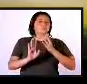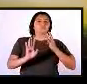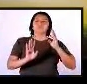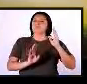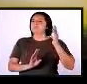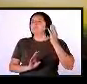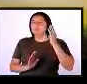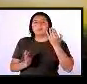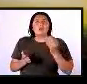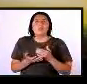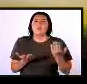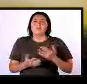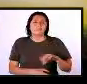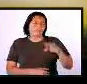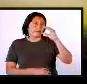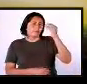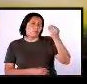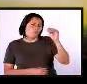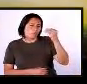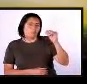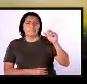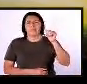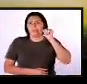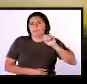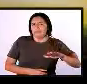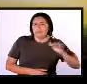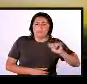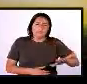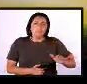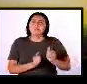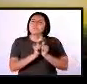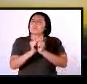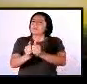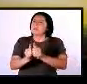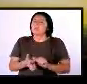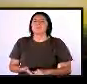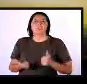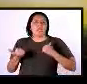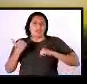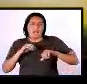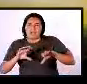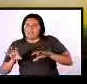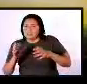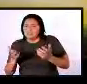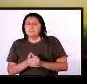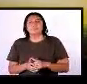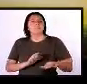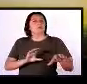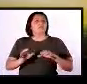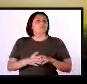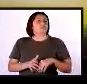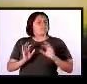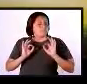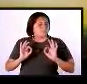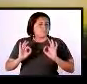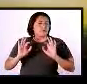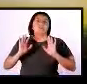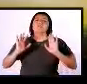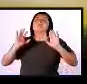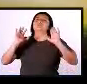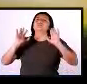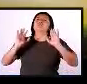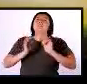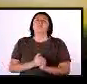donde jóvenes, niños y niñas con discapacidad, acompañados de connotados artistas, van a realizar una obra